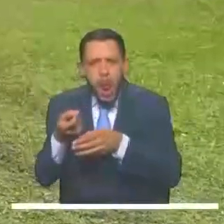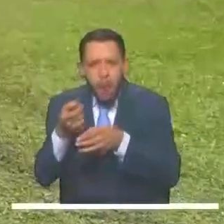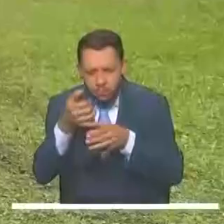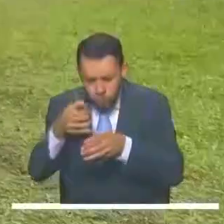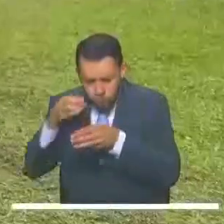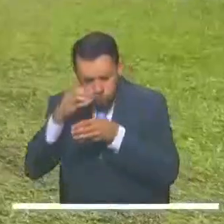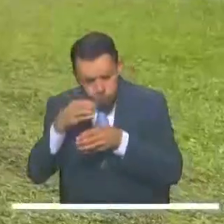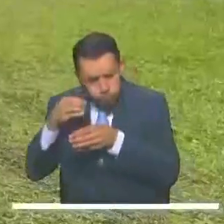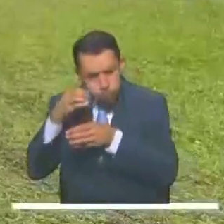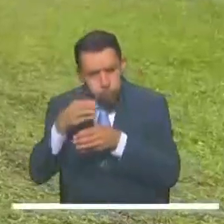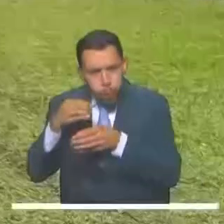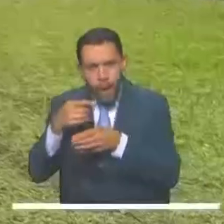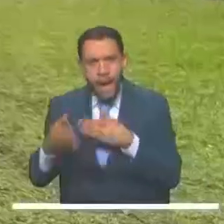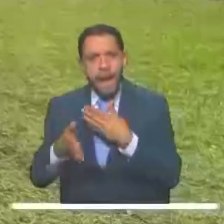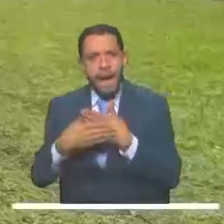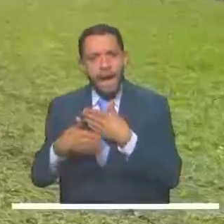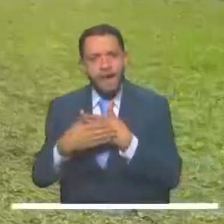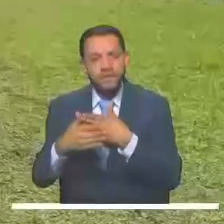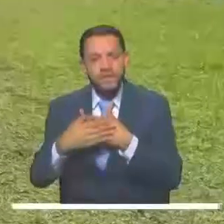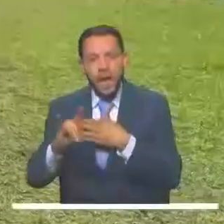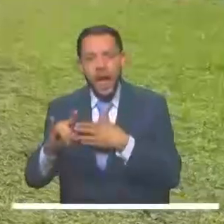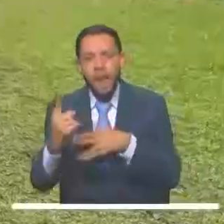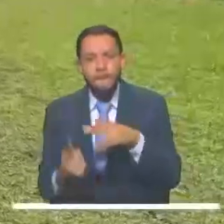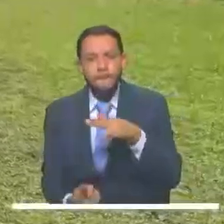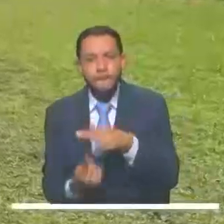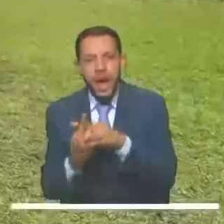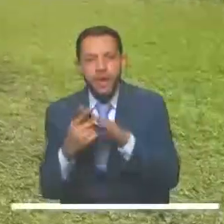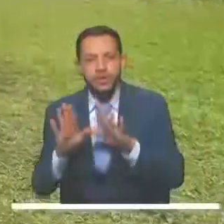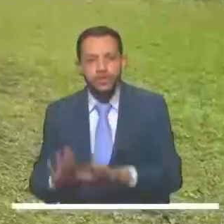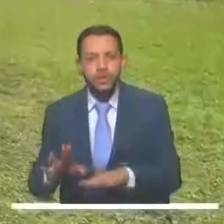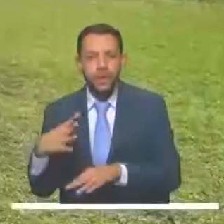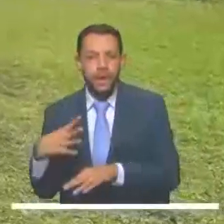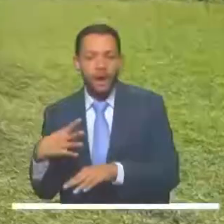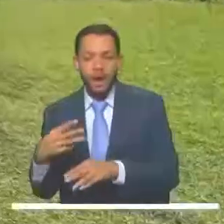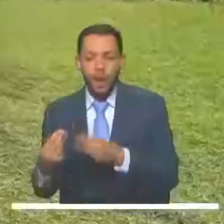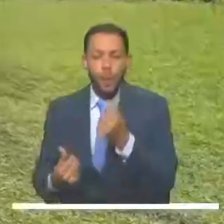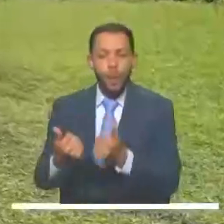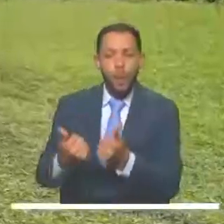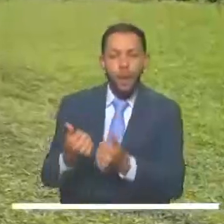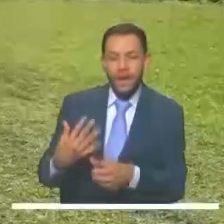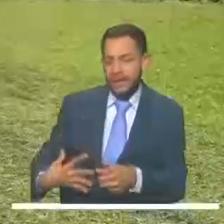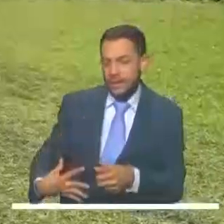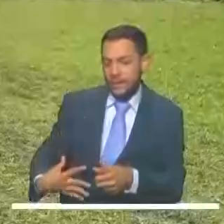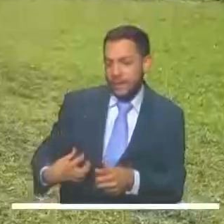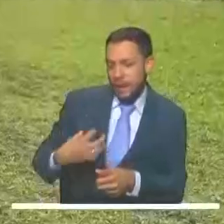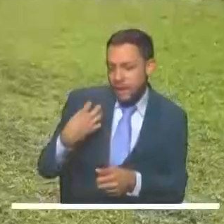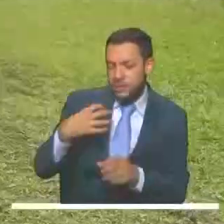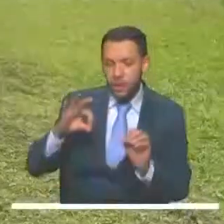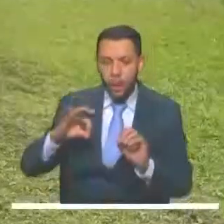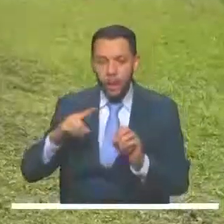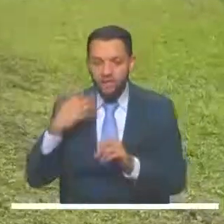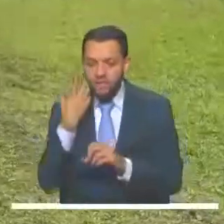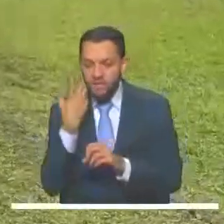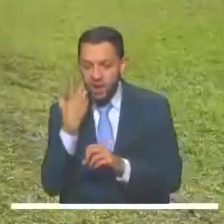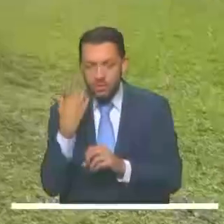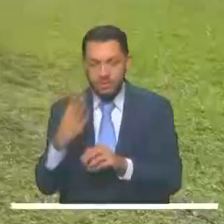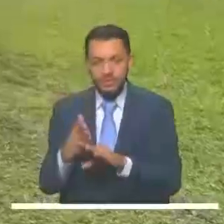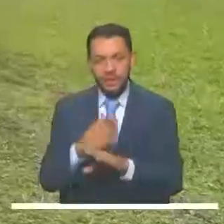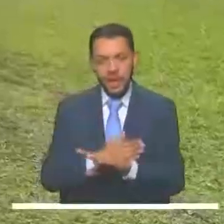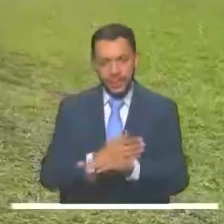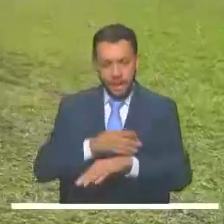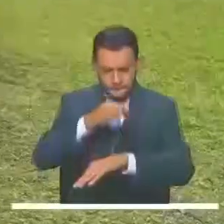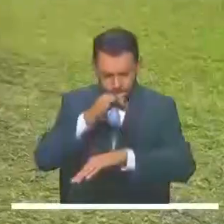decir tal alteración no te alcanza si lo logramos diagnosticar a